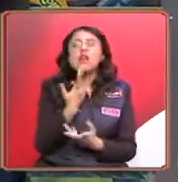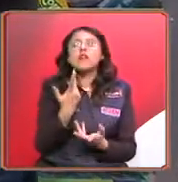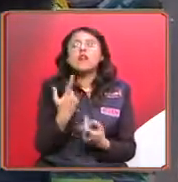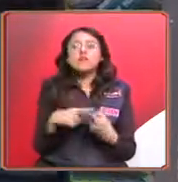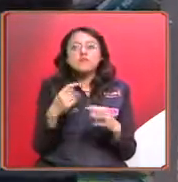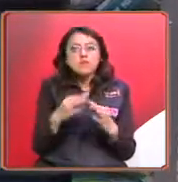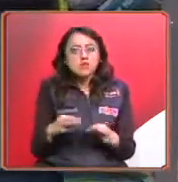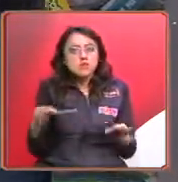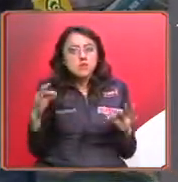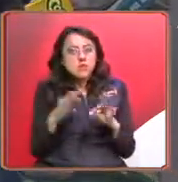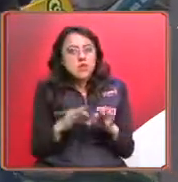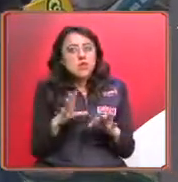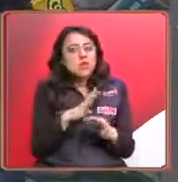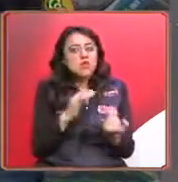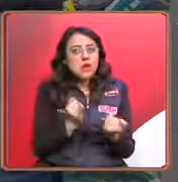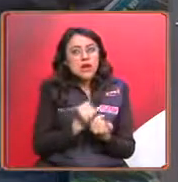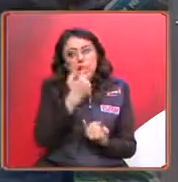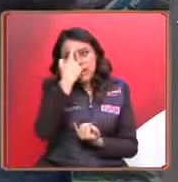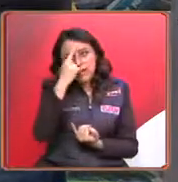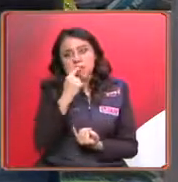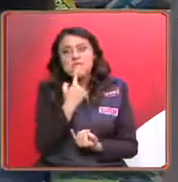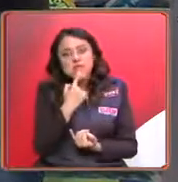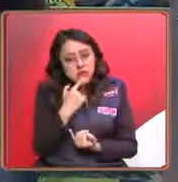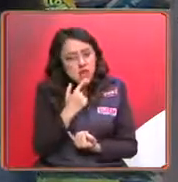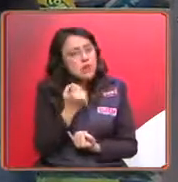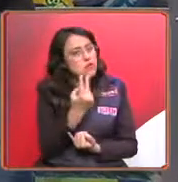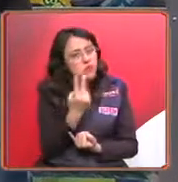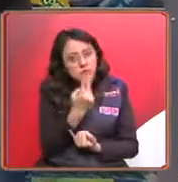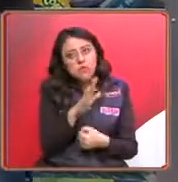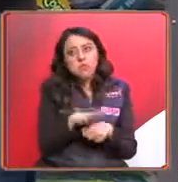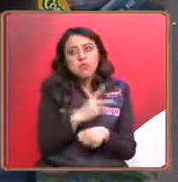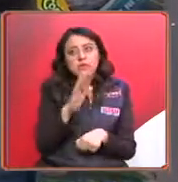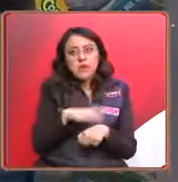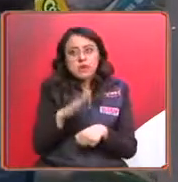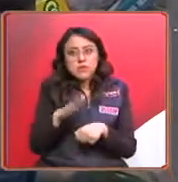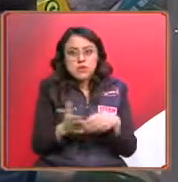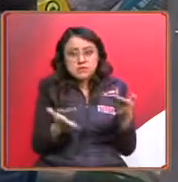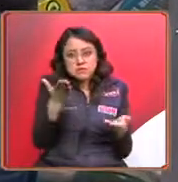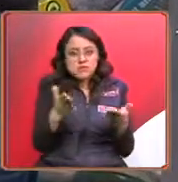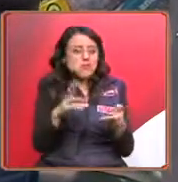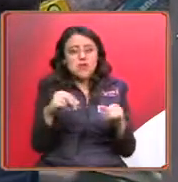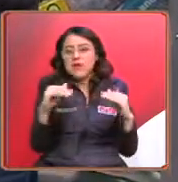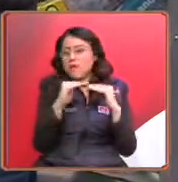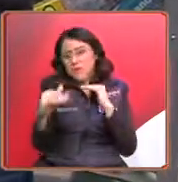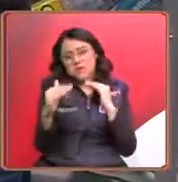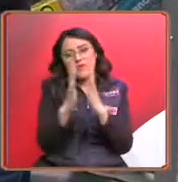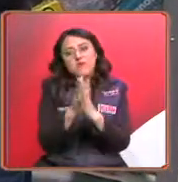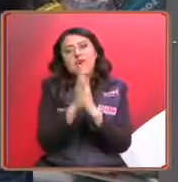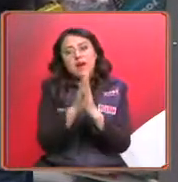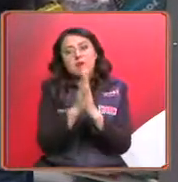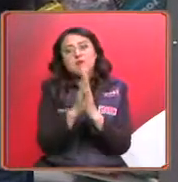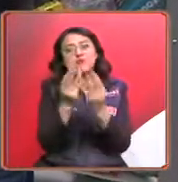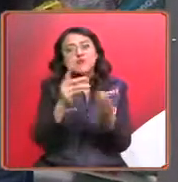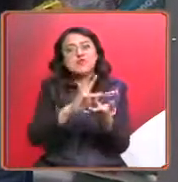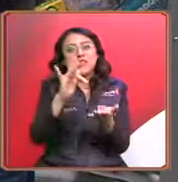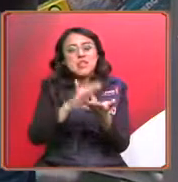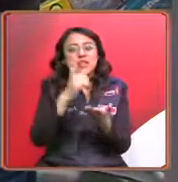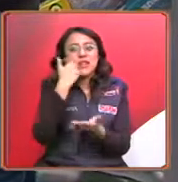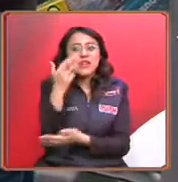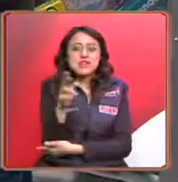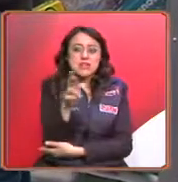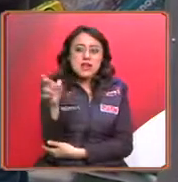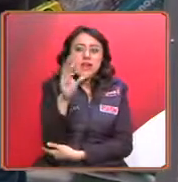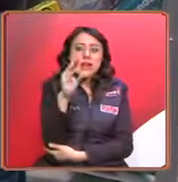Es bien importante eso, ¿no? Que traigan de niño y para niña, qué mejor, para que no se nos vayan a ir disparejos. Y pues muchísimas gracias. Únicamente agradecerles al